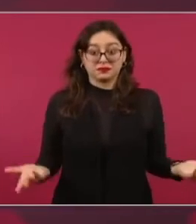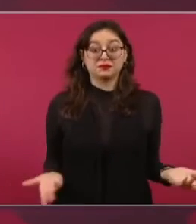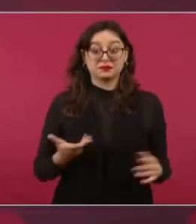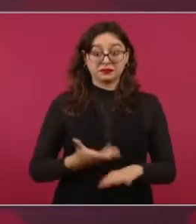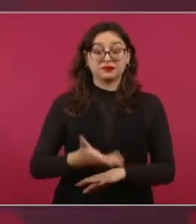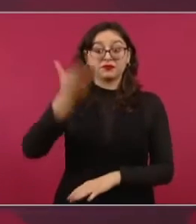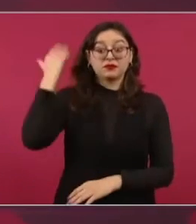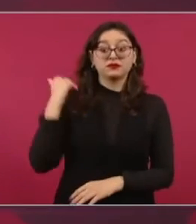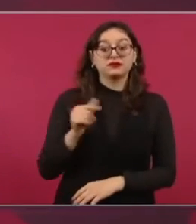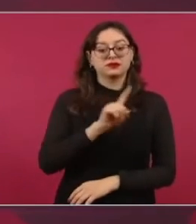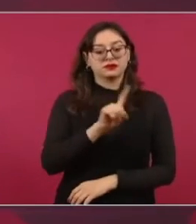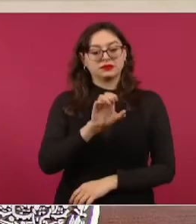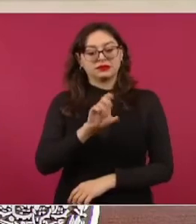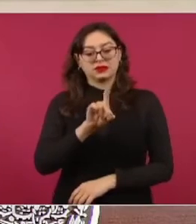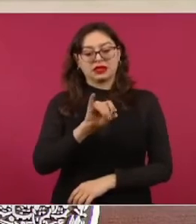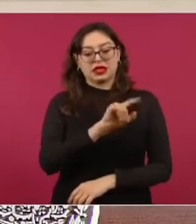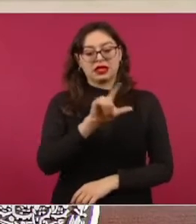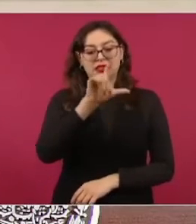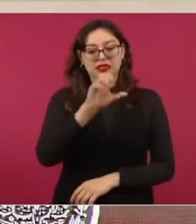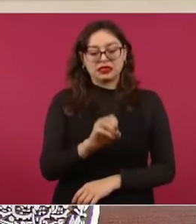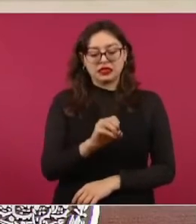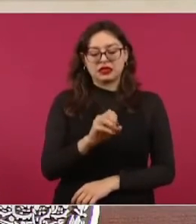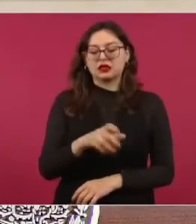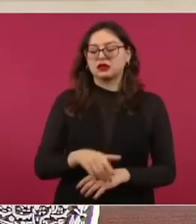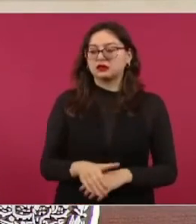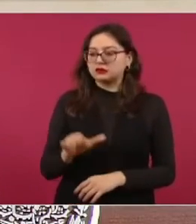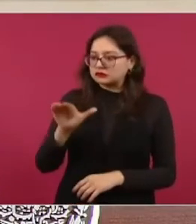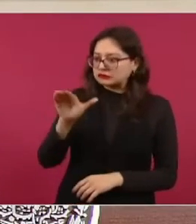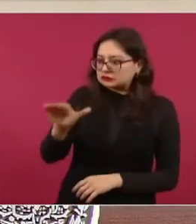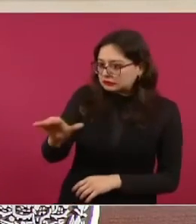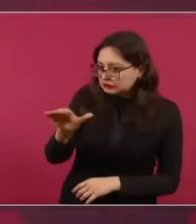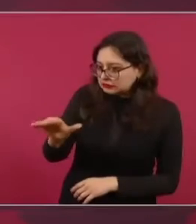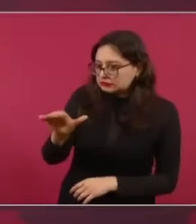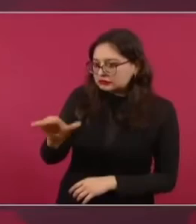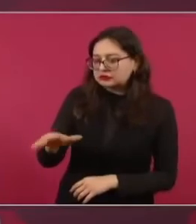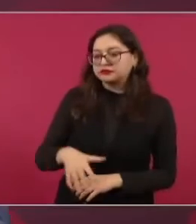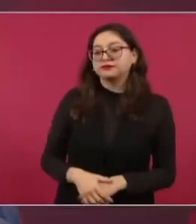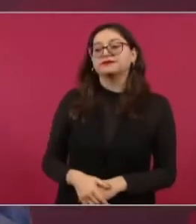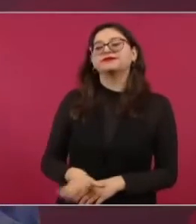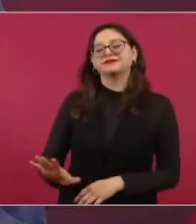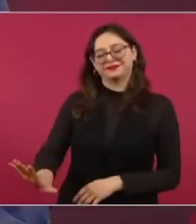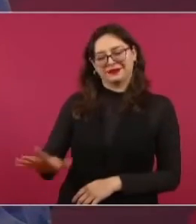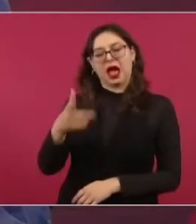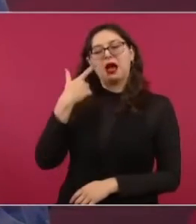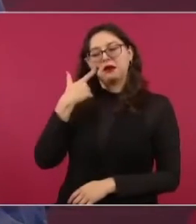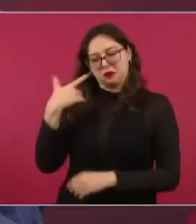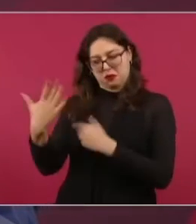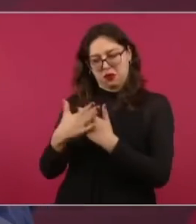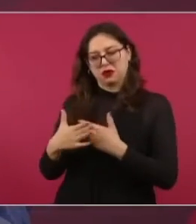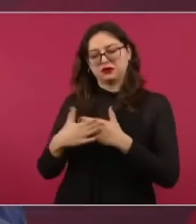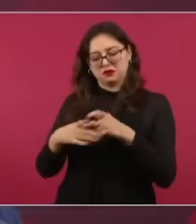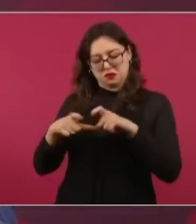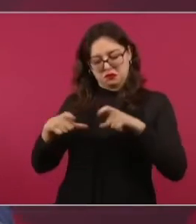Porque decidimos no votar por su reforma electoral. Me dijo, le voy a ver cobrando el cheque.